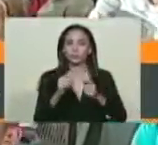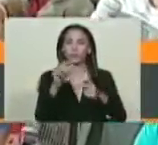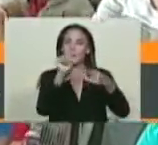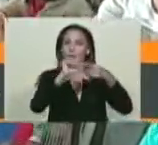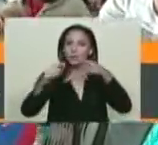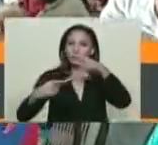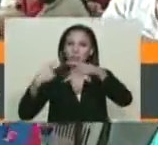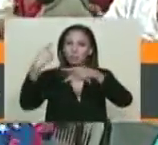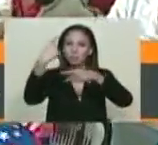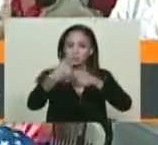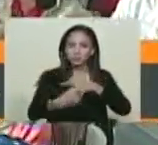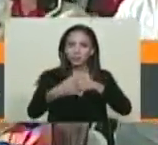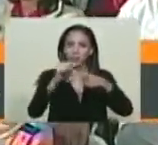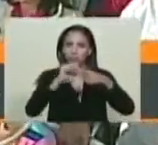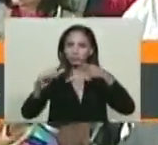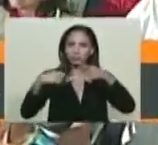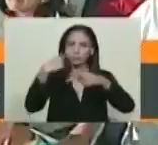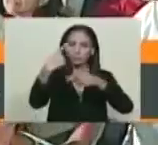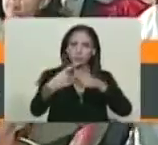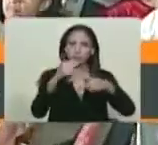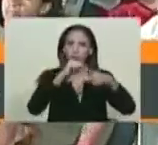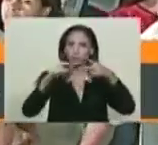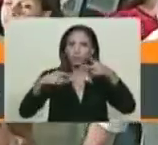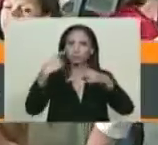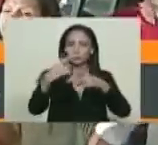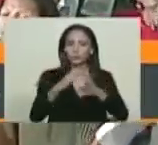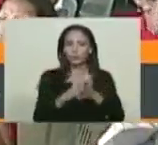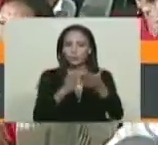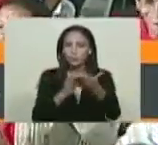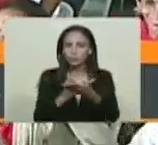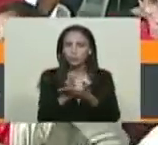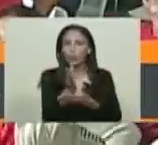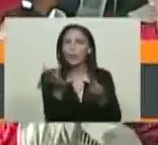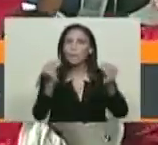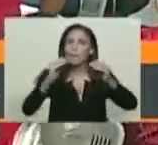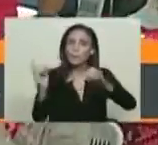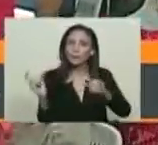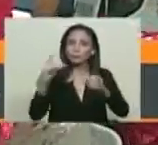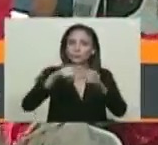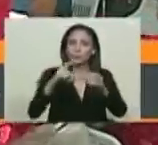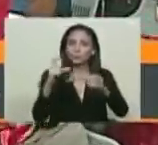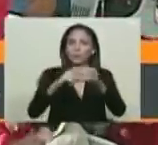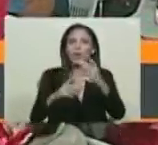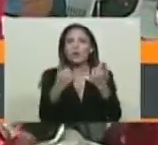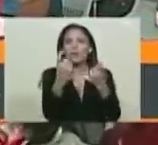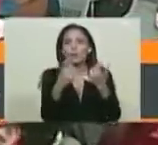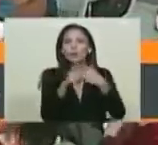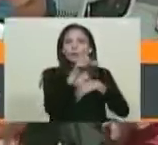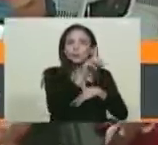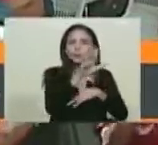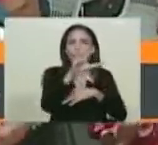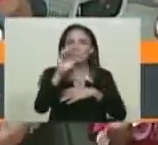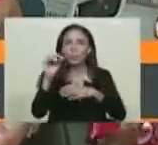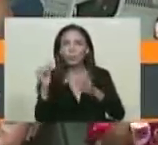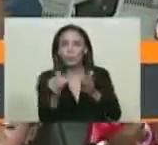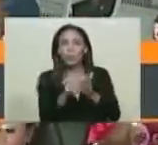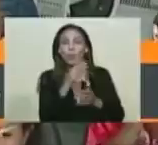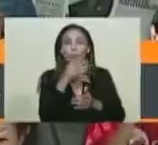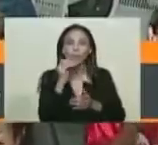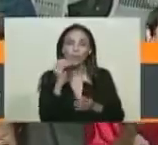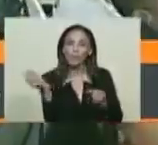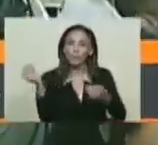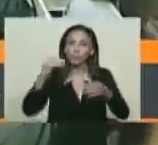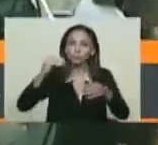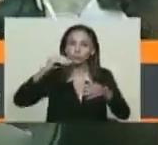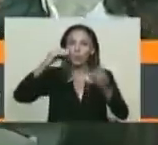semana la sexta y séptima avanzada para incorporar los 150.000 jóvenes que nos faltan para llegar a